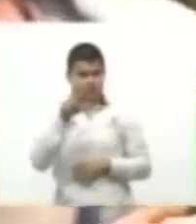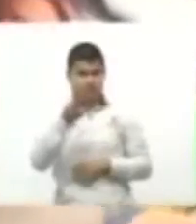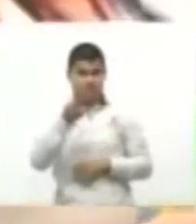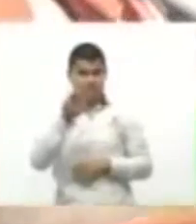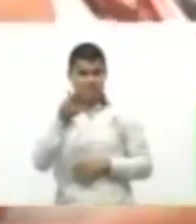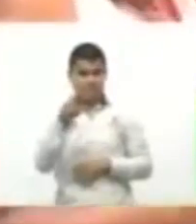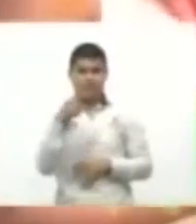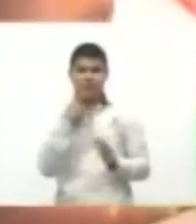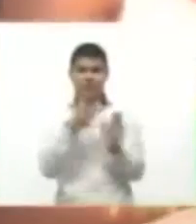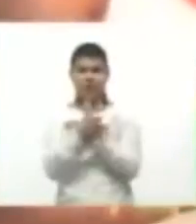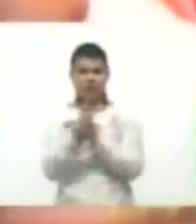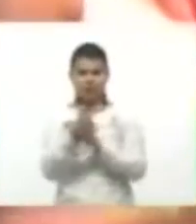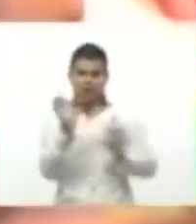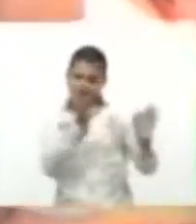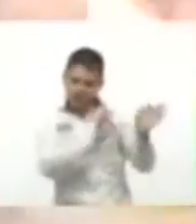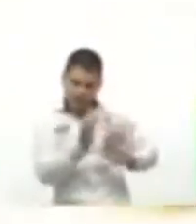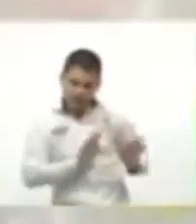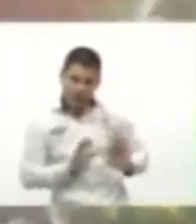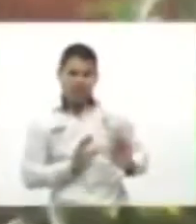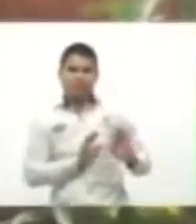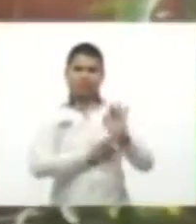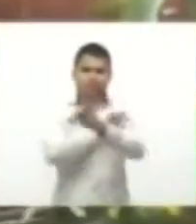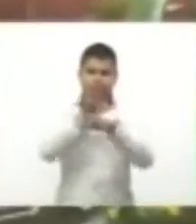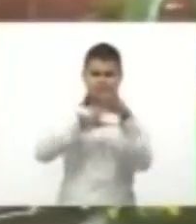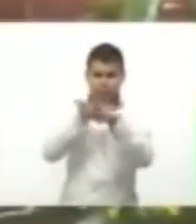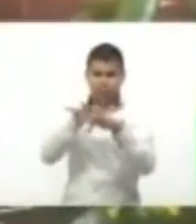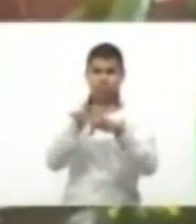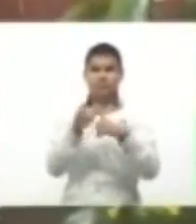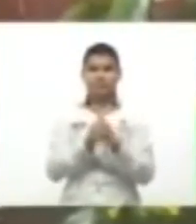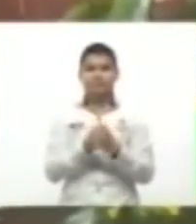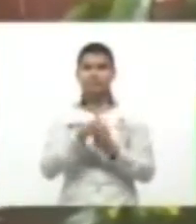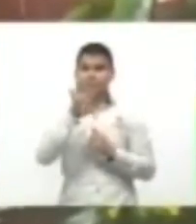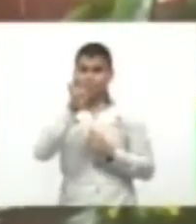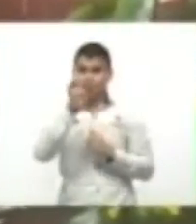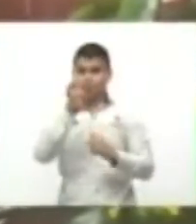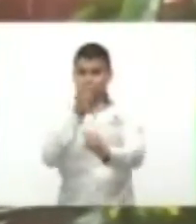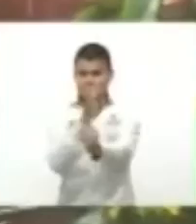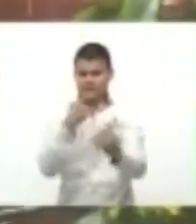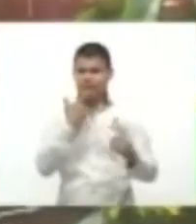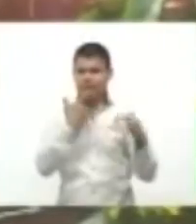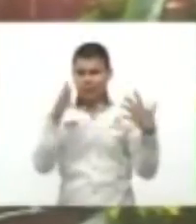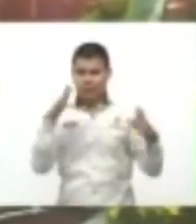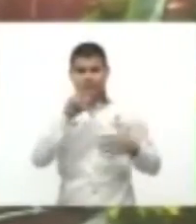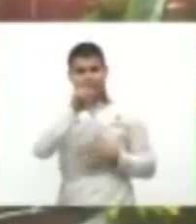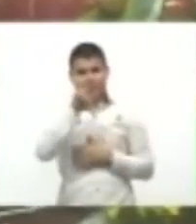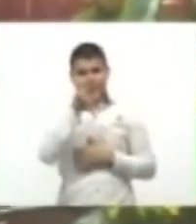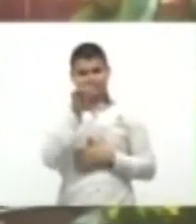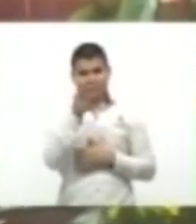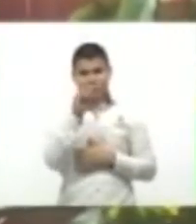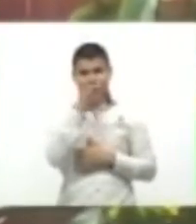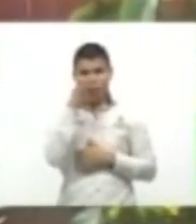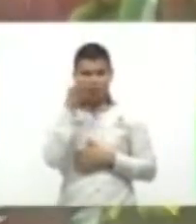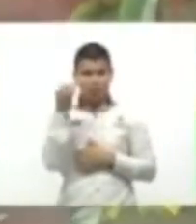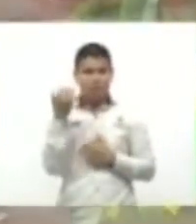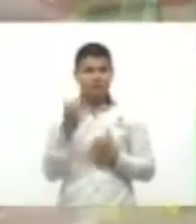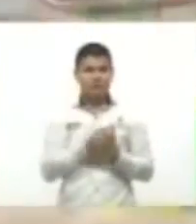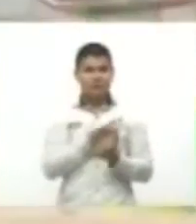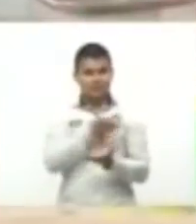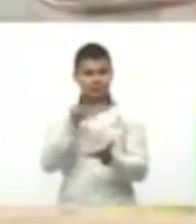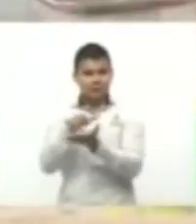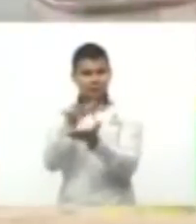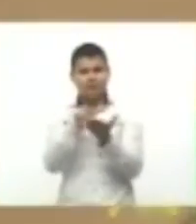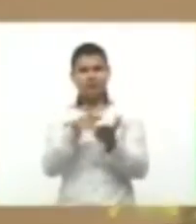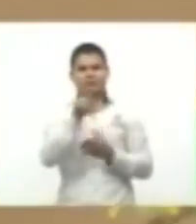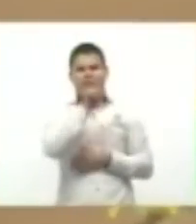este festival, nos habla más de este evento. Bueno, en la novena edición del Festival Francisco el Hombre, que se va a llevar a cabo del 16 al 19 de